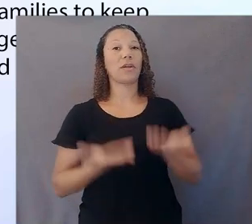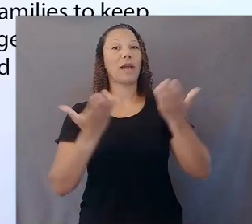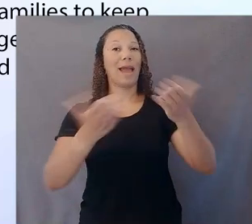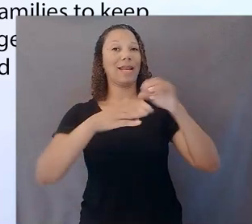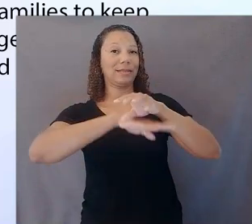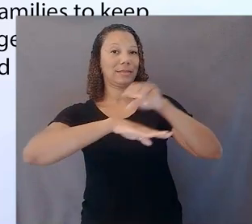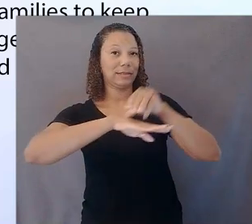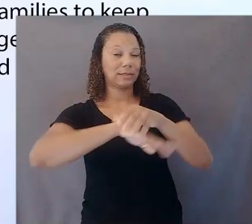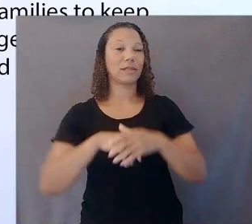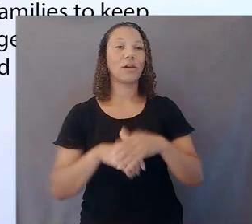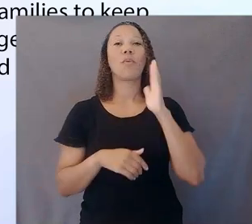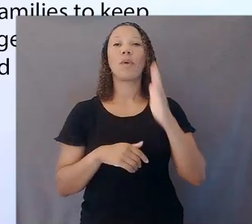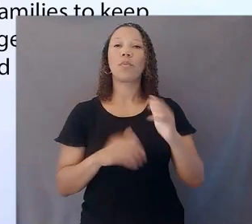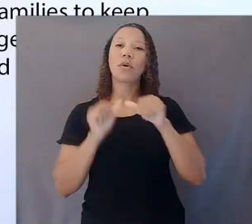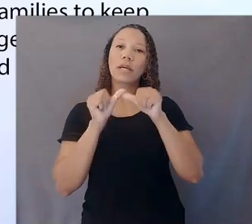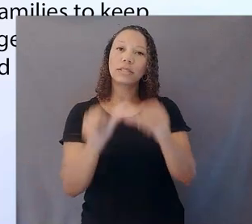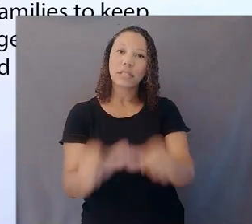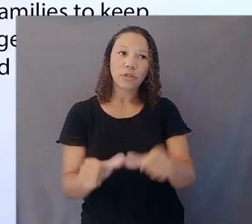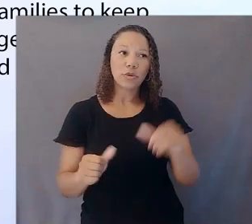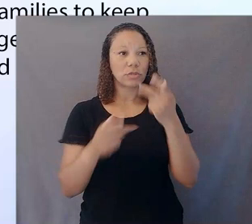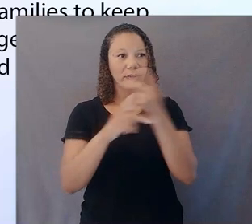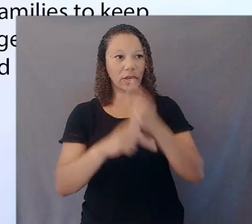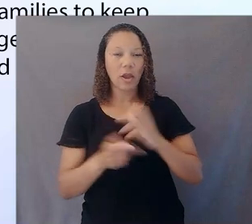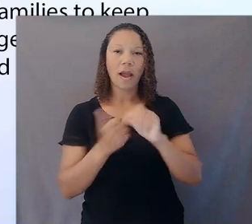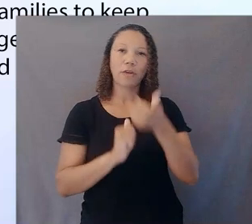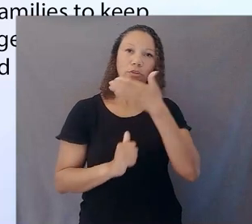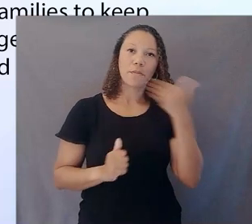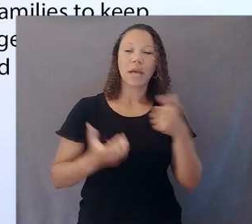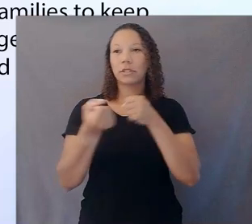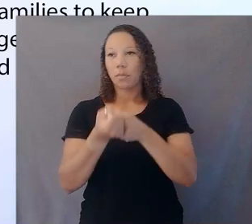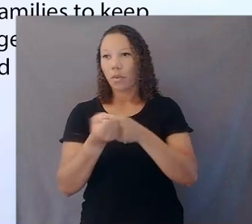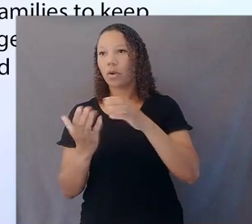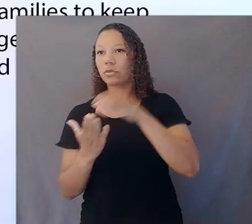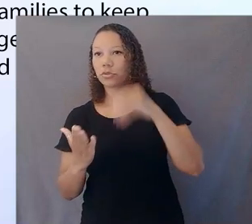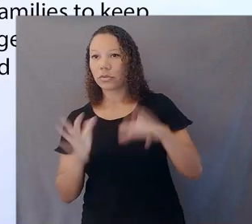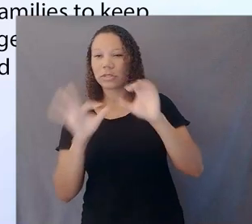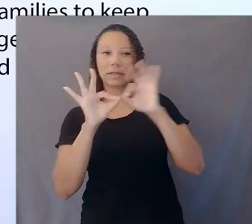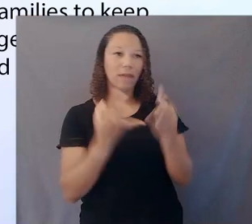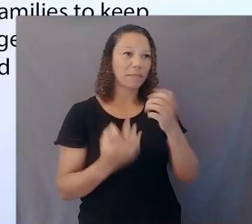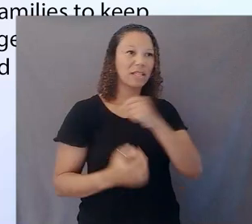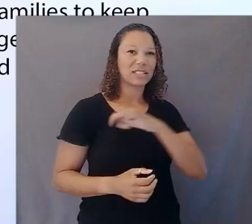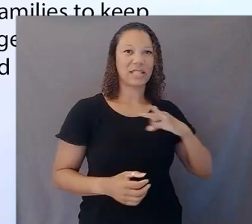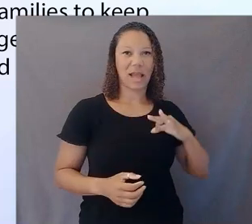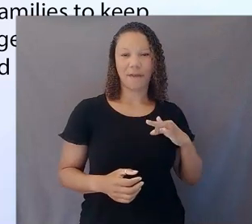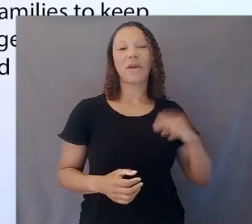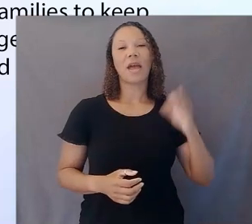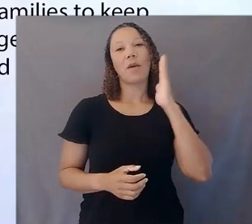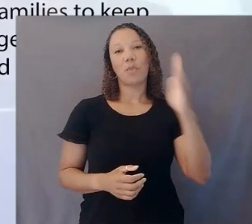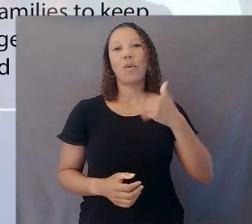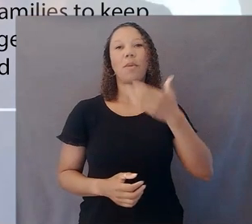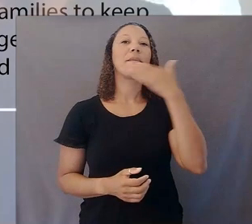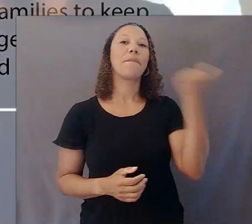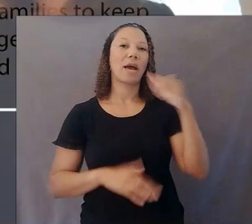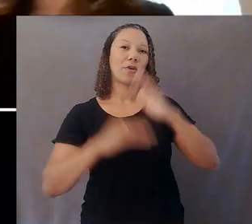to find ways to best support our students, families, and staff, and we will be better than ever in the long